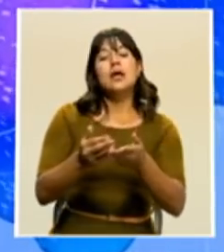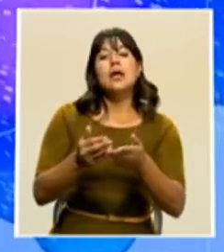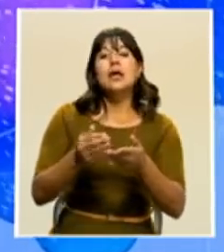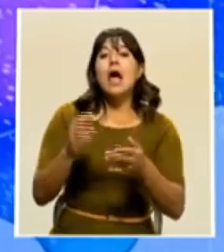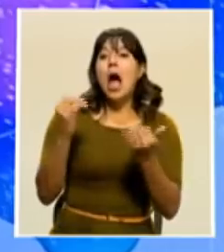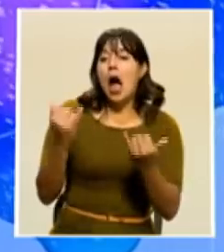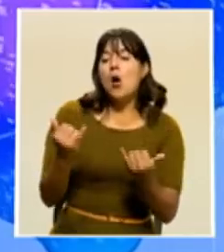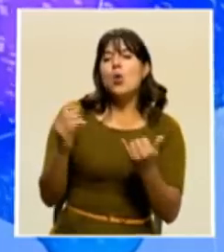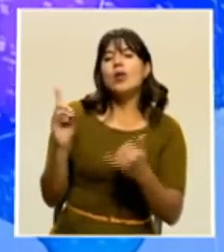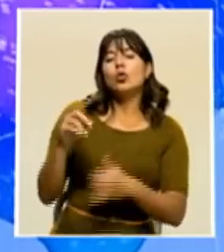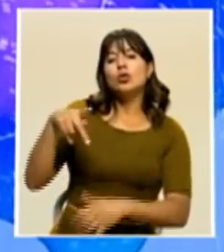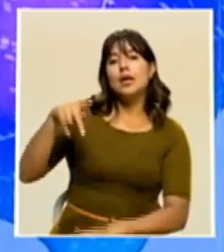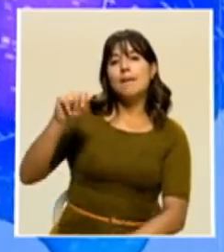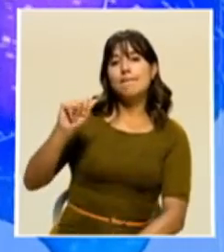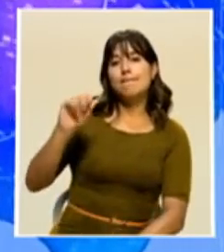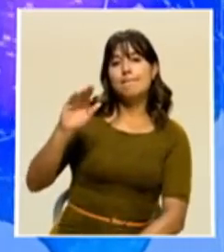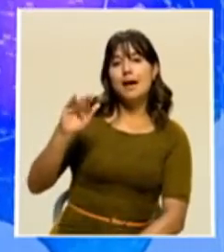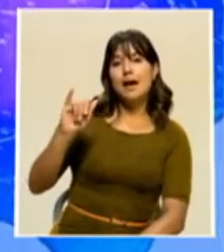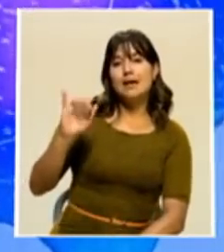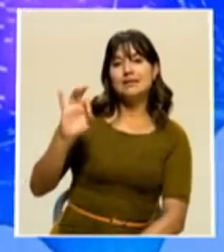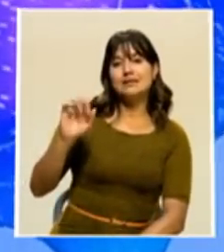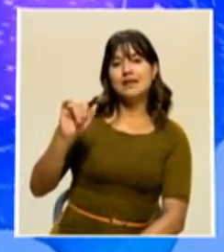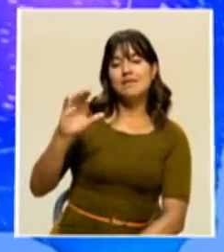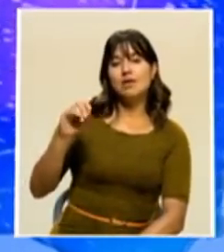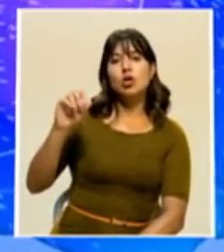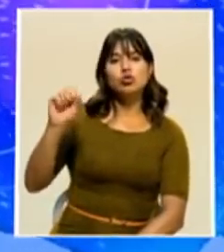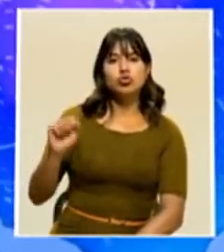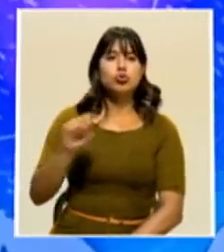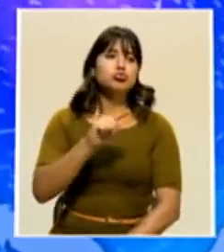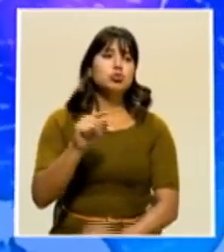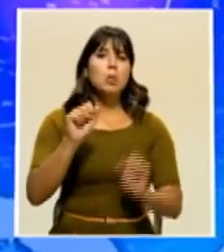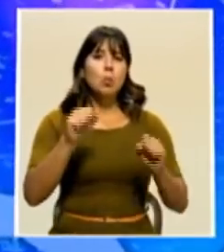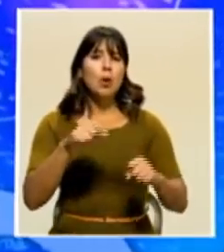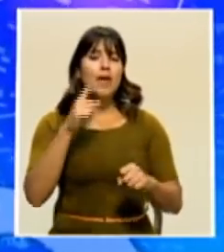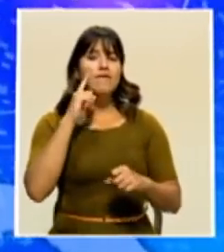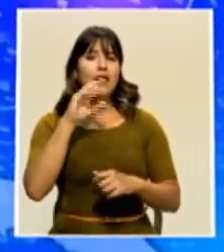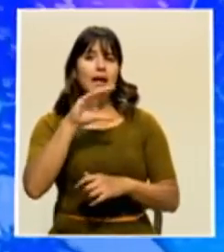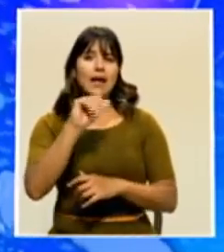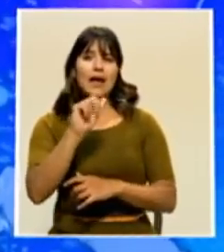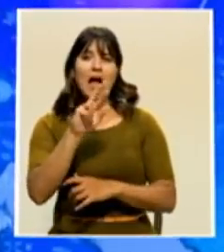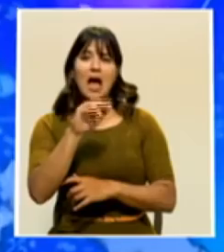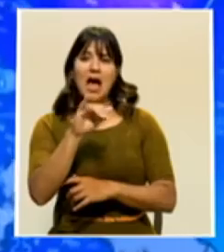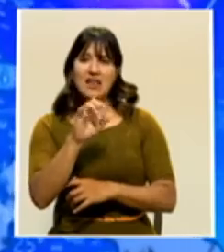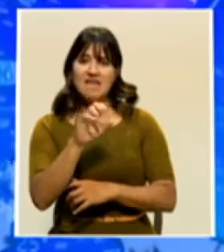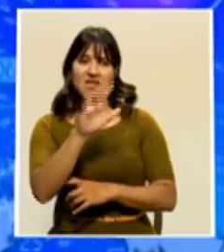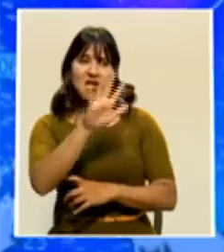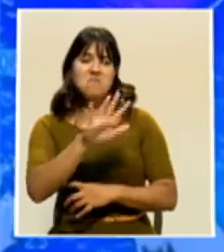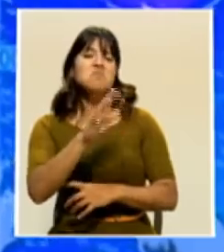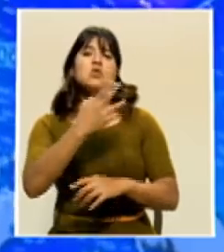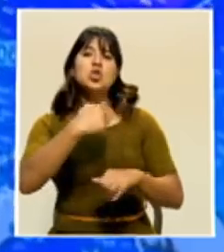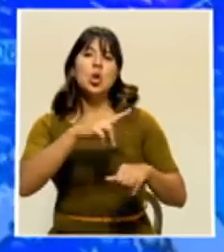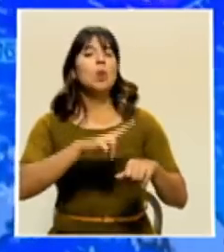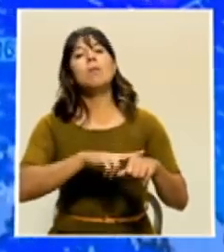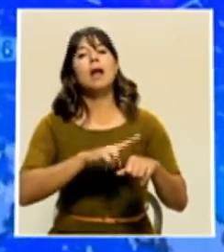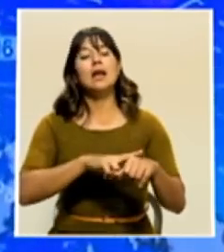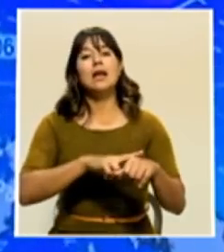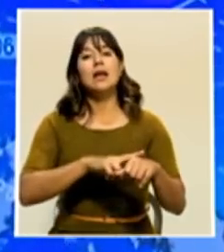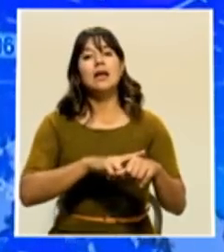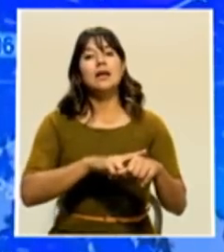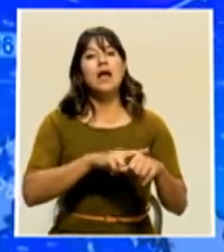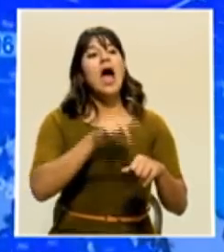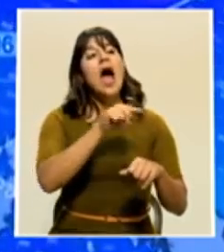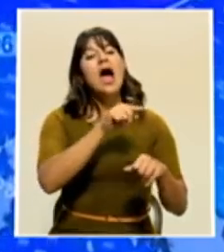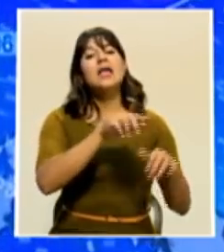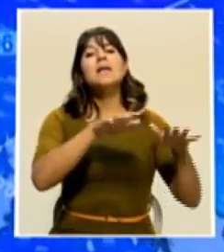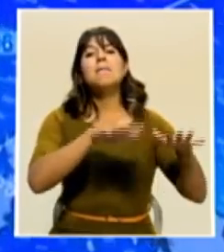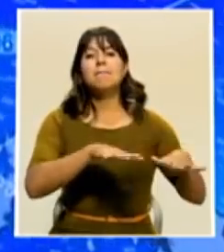Caribe, como se verá, aquí las condiciones son completamente normales, más bien olas van a estar toda esta semana más bien